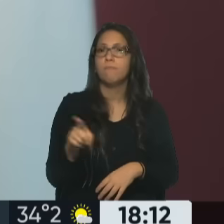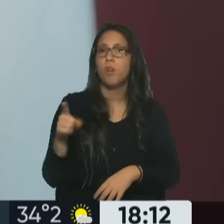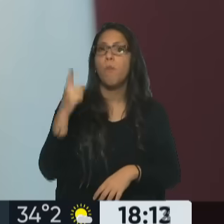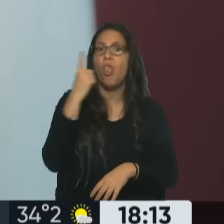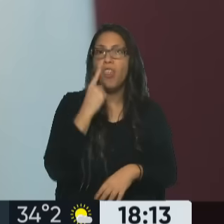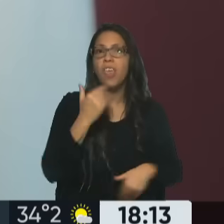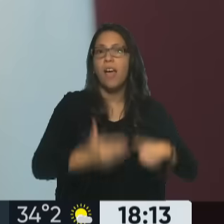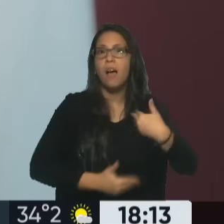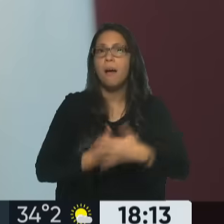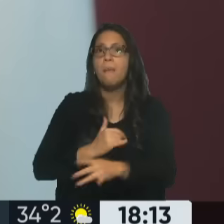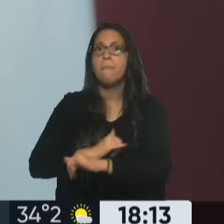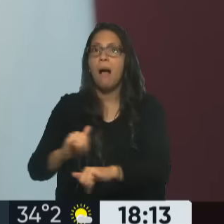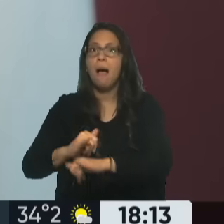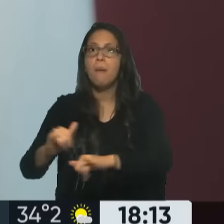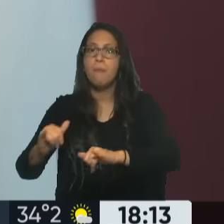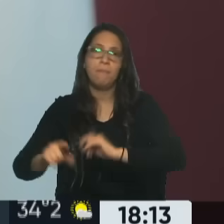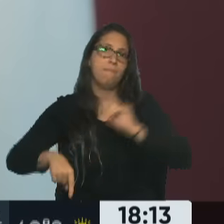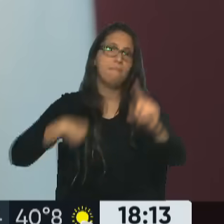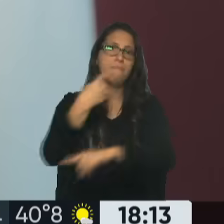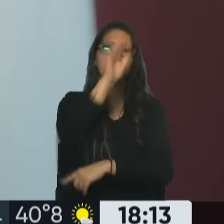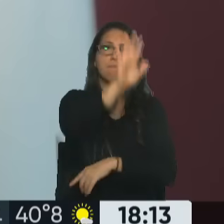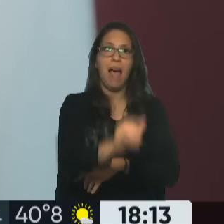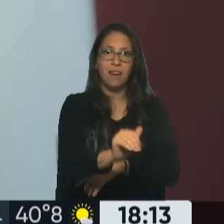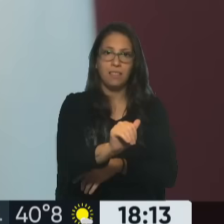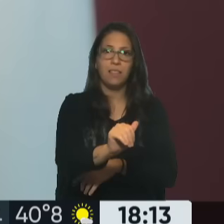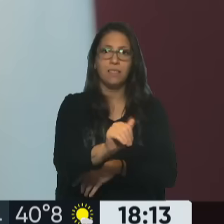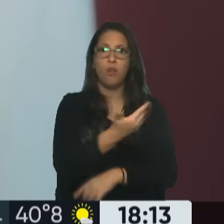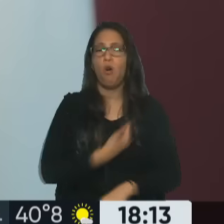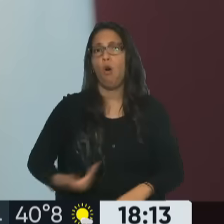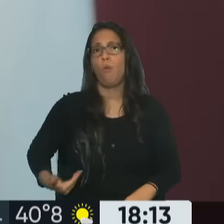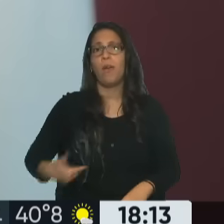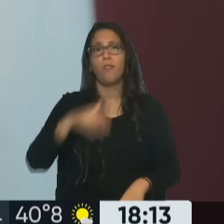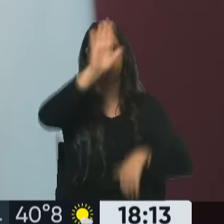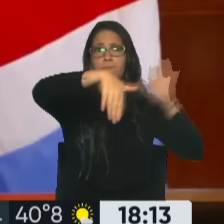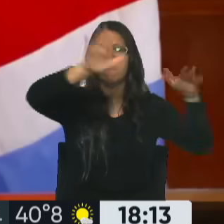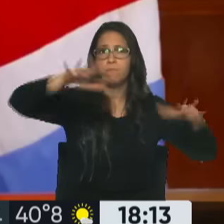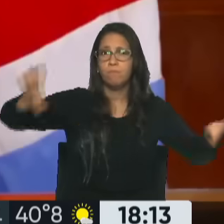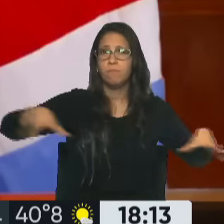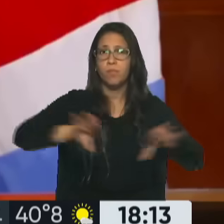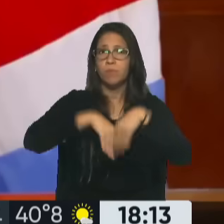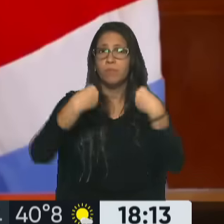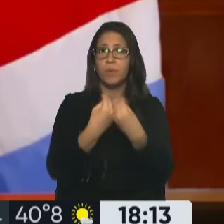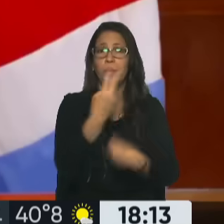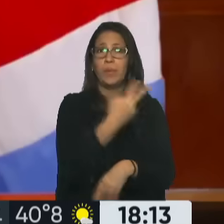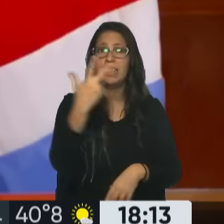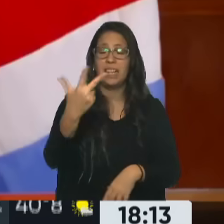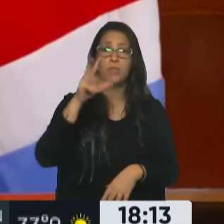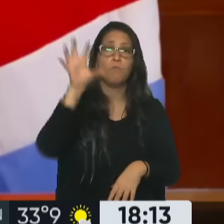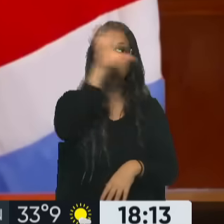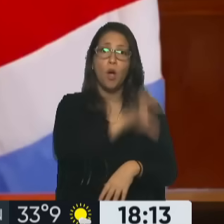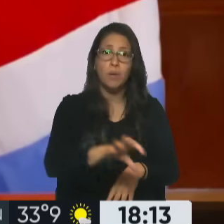días está prevista para el martes una convocatoria en el gobierno nacional para el total de las provinci las 23 provincias